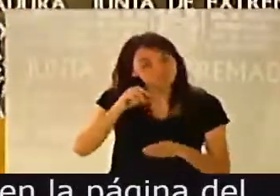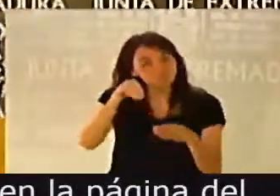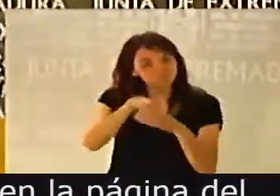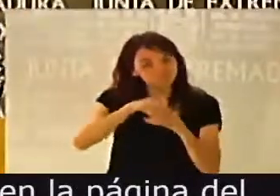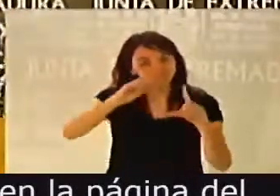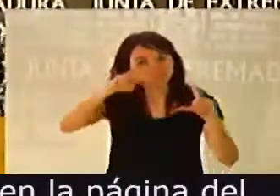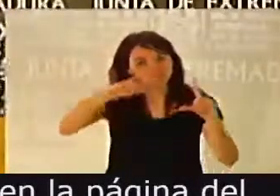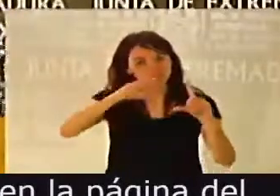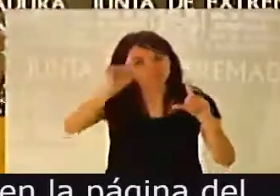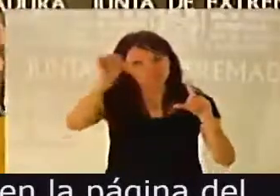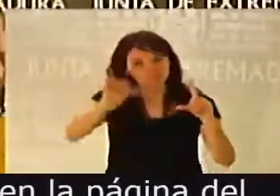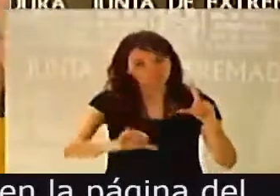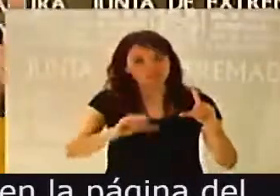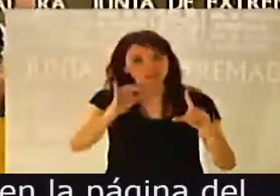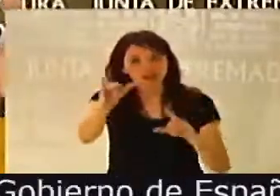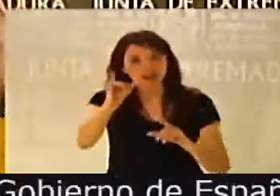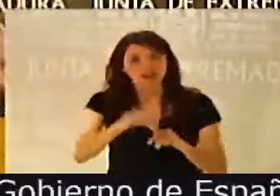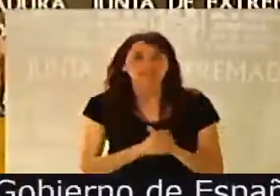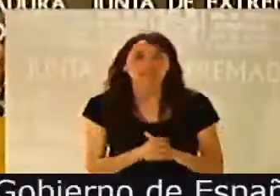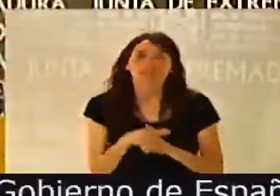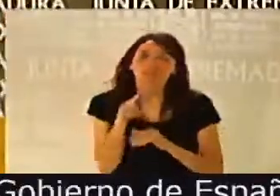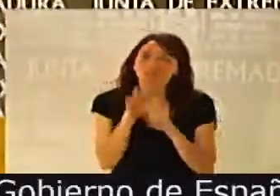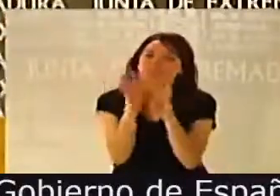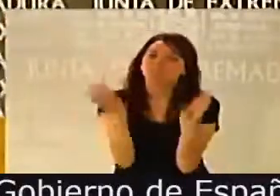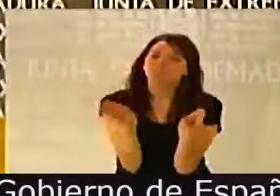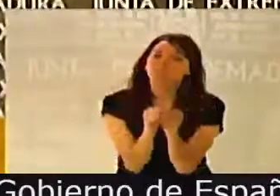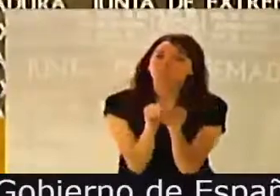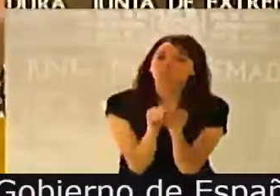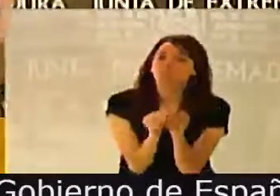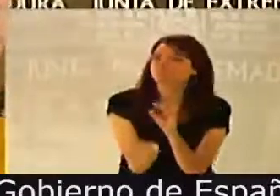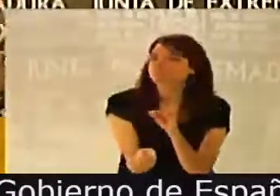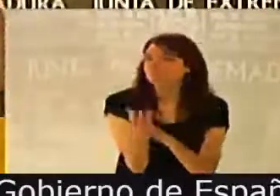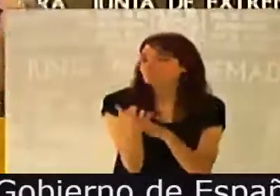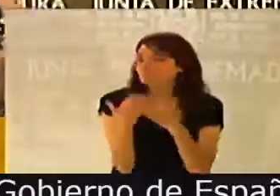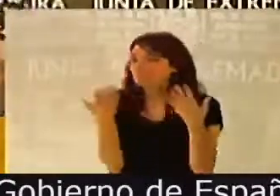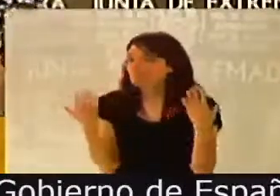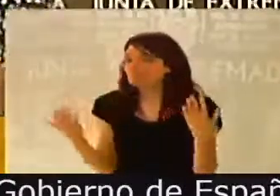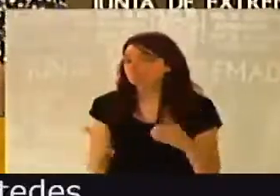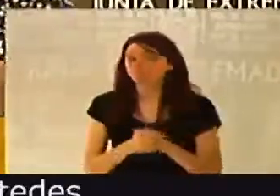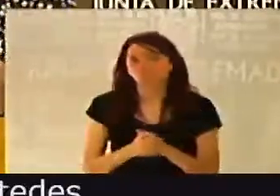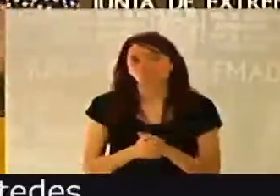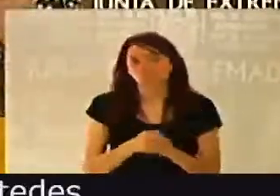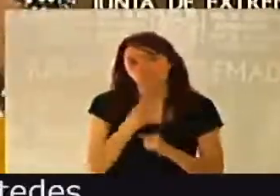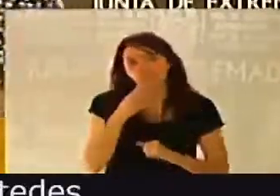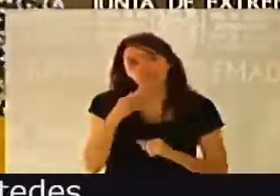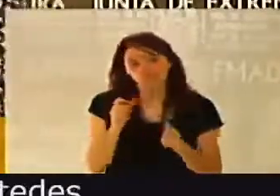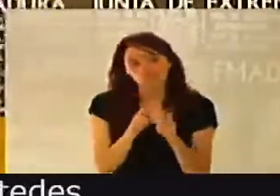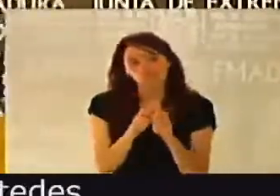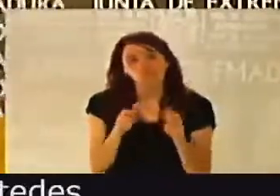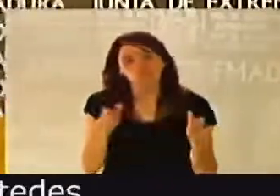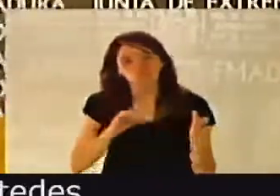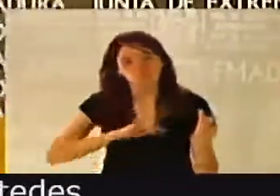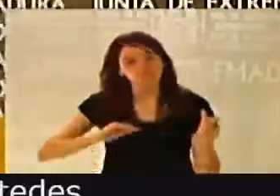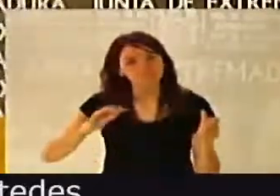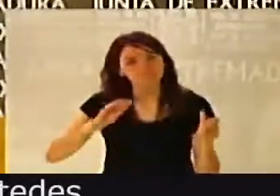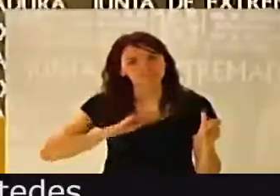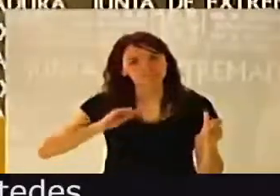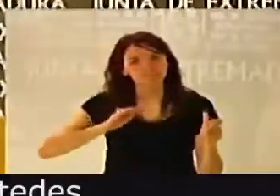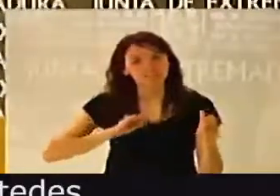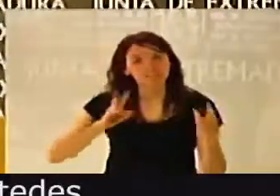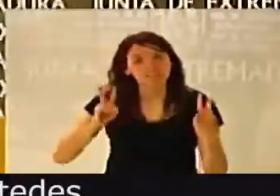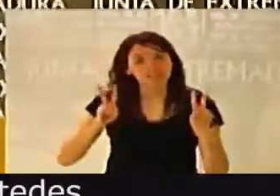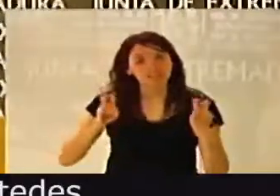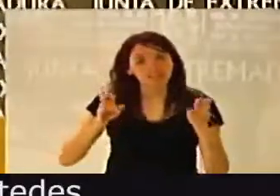todos ustedes. Y ahí las conclusiones que saca el Ministerio es que ha habido un incremento sustancial en el periodo de